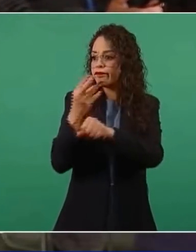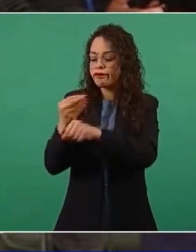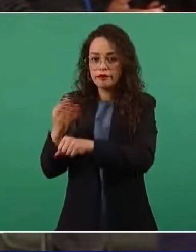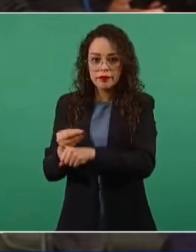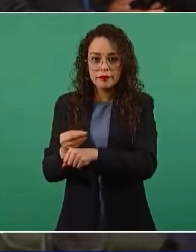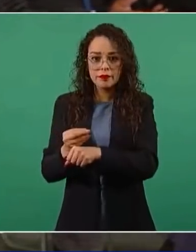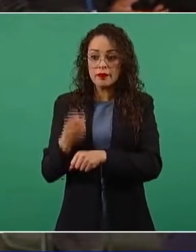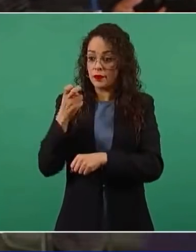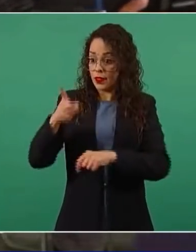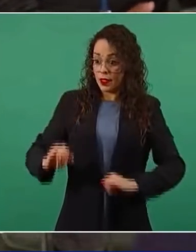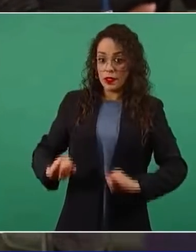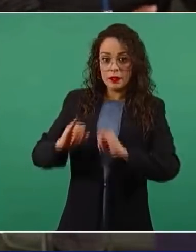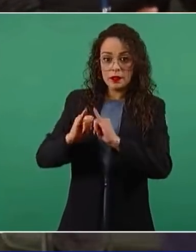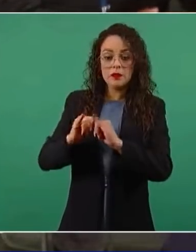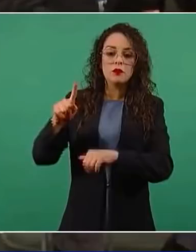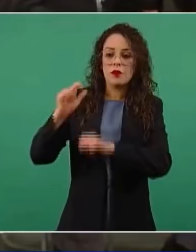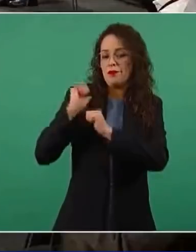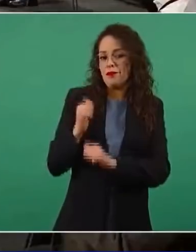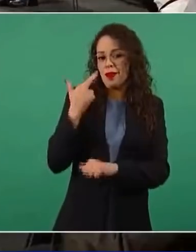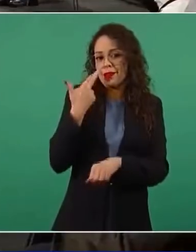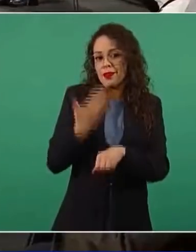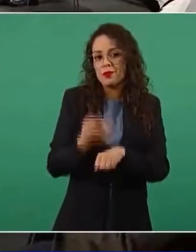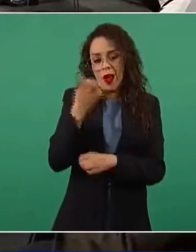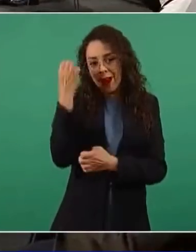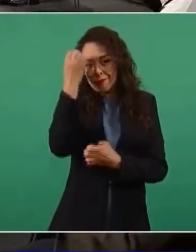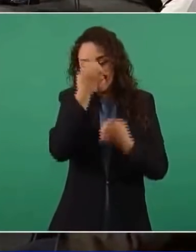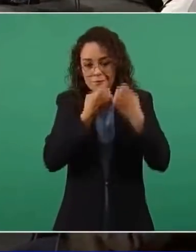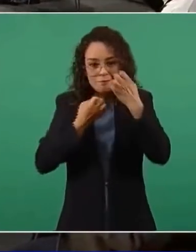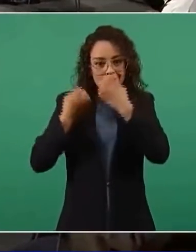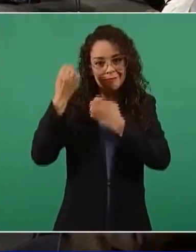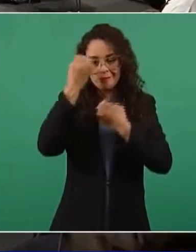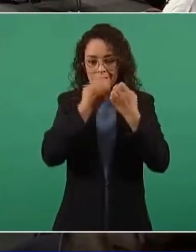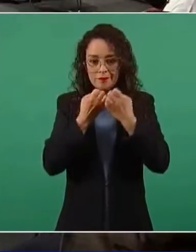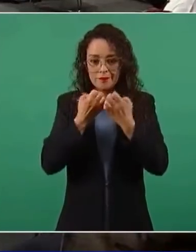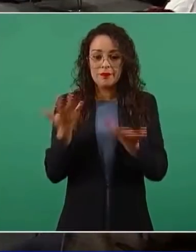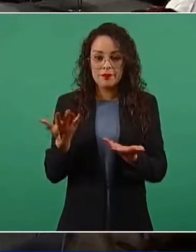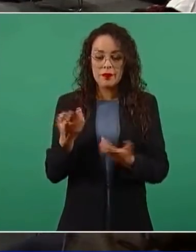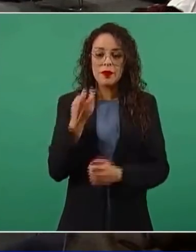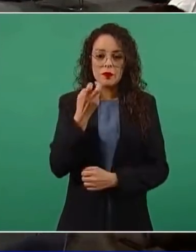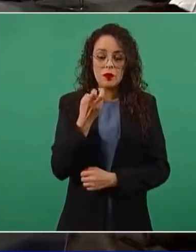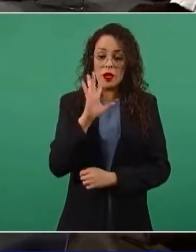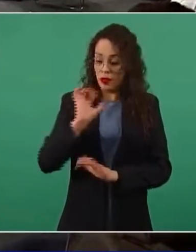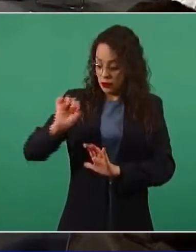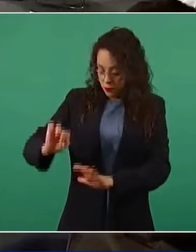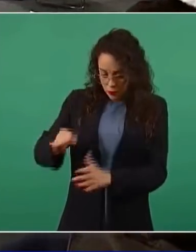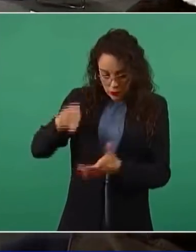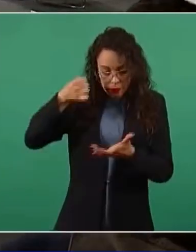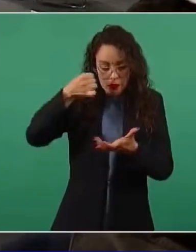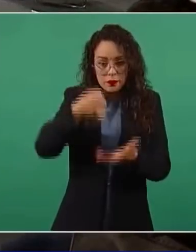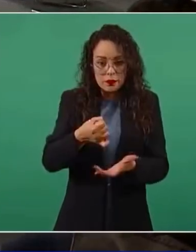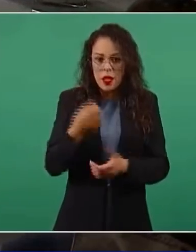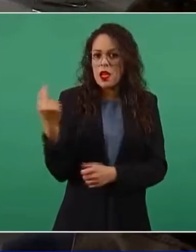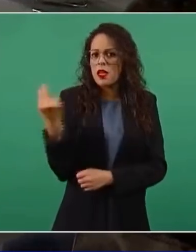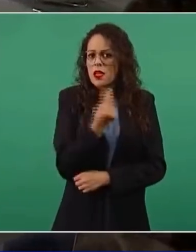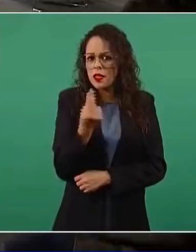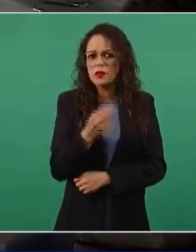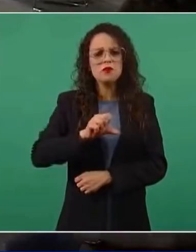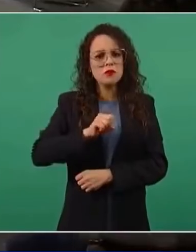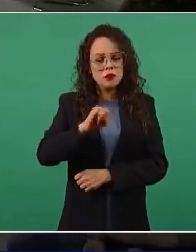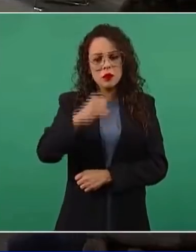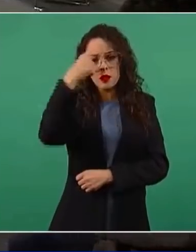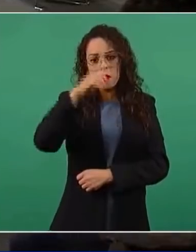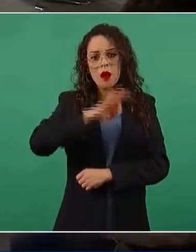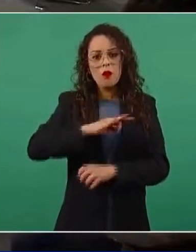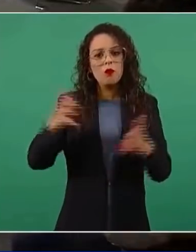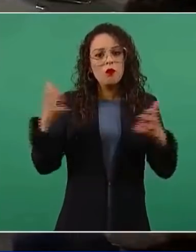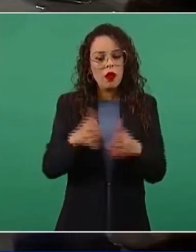propia dependencia de estos exámenes. La línea es que se invierta lo que se tenga que invertir en las unidades para que se pueda hacer este